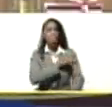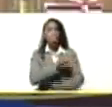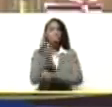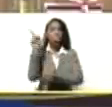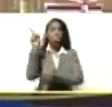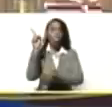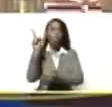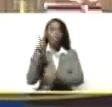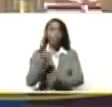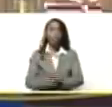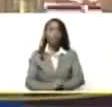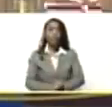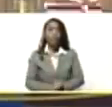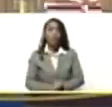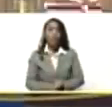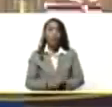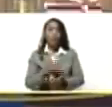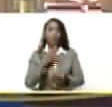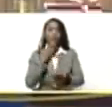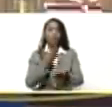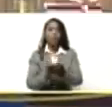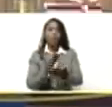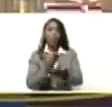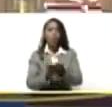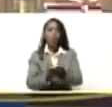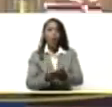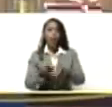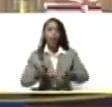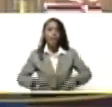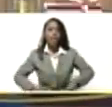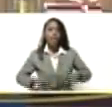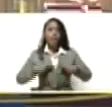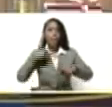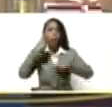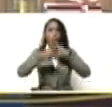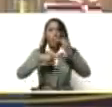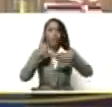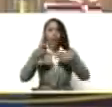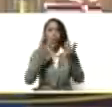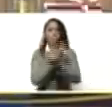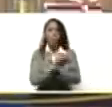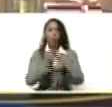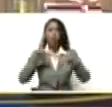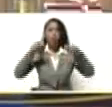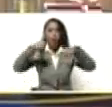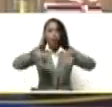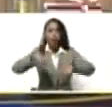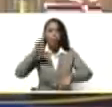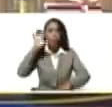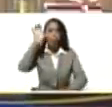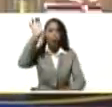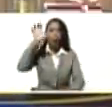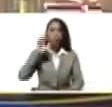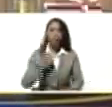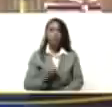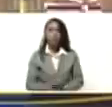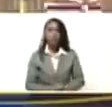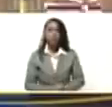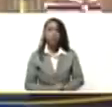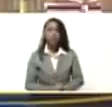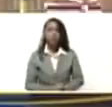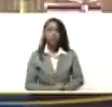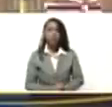95% gracias a china a rusia a cuba gracias